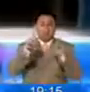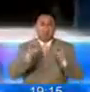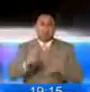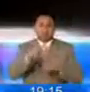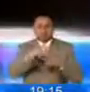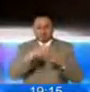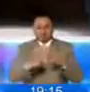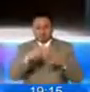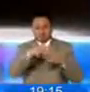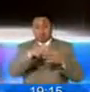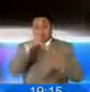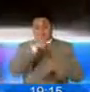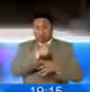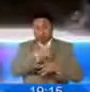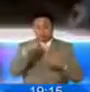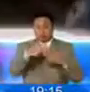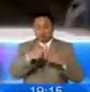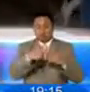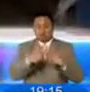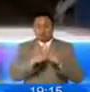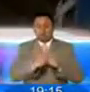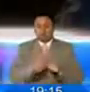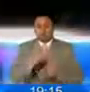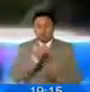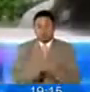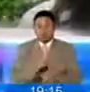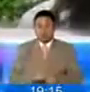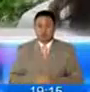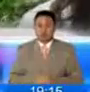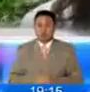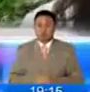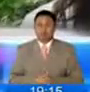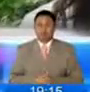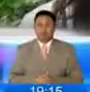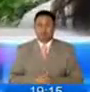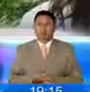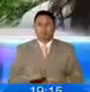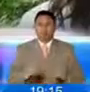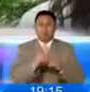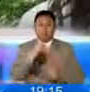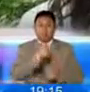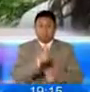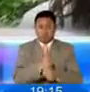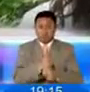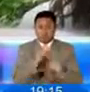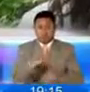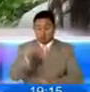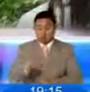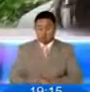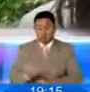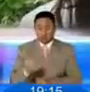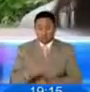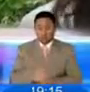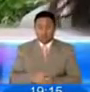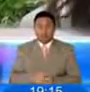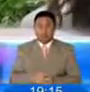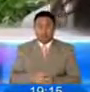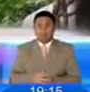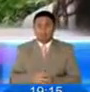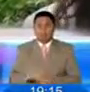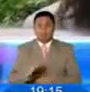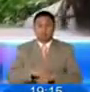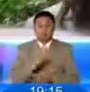son la generación de empleo y la estabilidad económica. Fomentar fuentes de empleo, sobre todo para las personas que han salido gracias a la